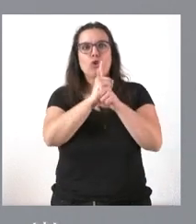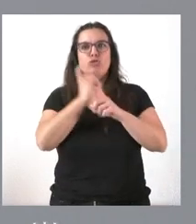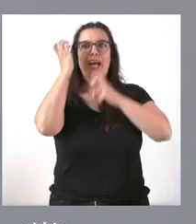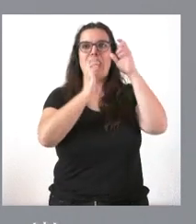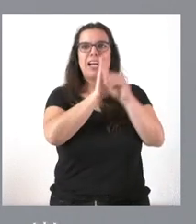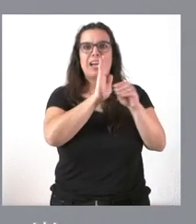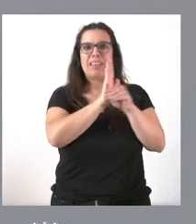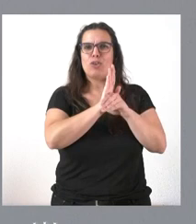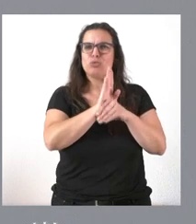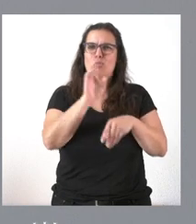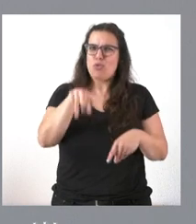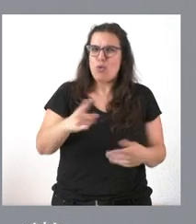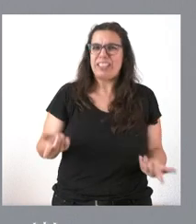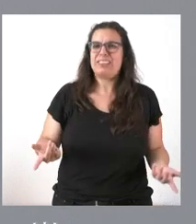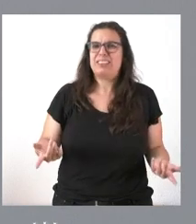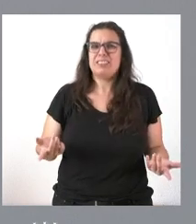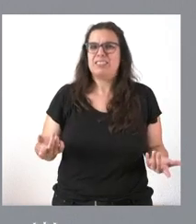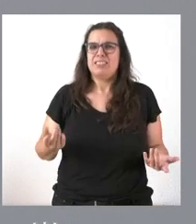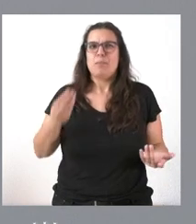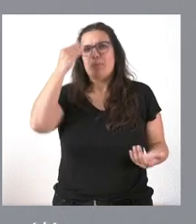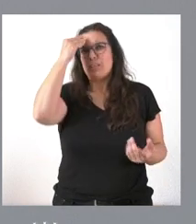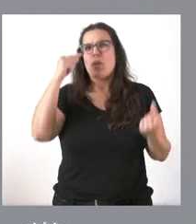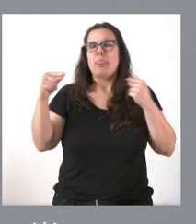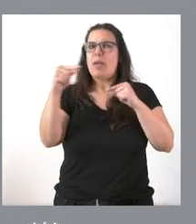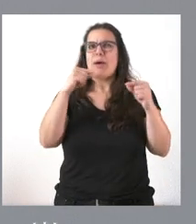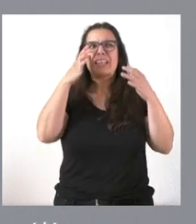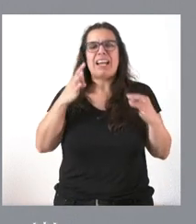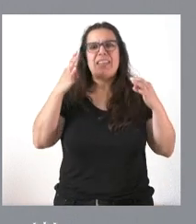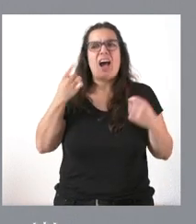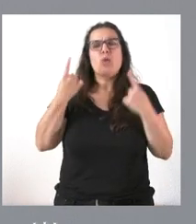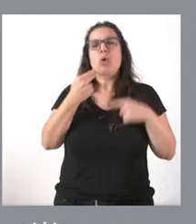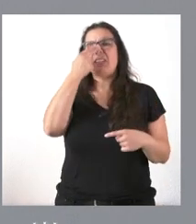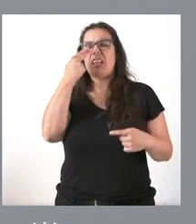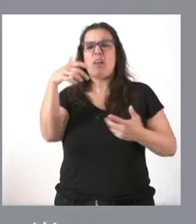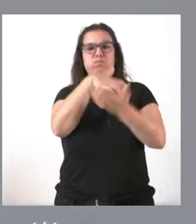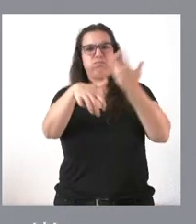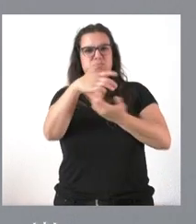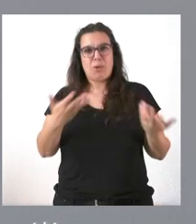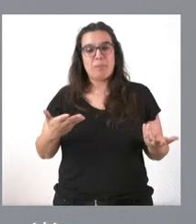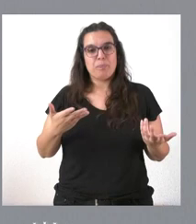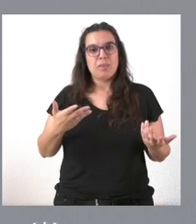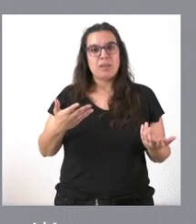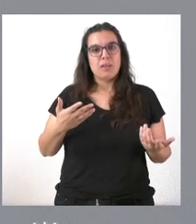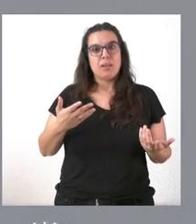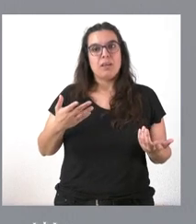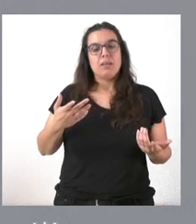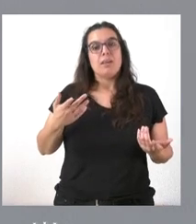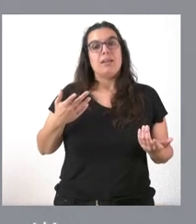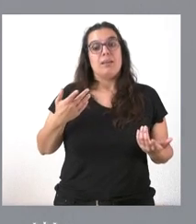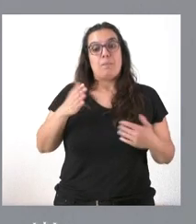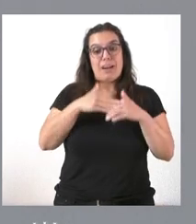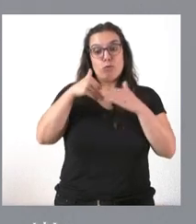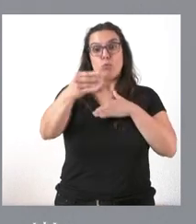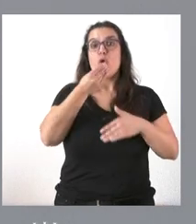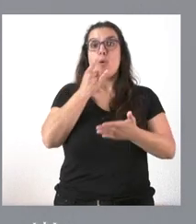es que esta es un debate que yo creo que hay unos intereses muy claros si los principales Defensores también de que se siga consumiendo carne en el futuro